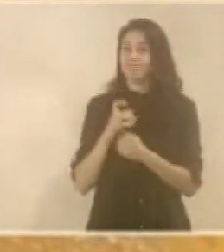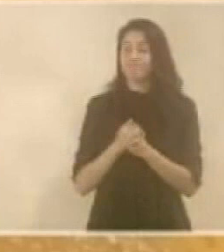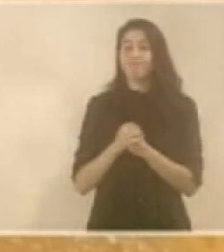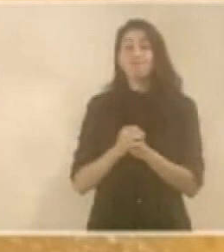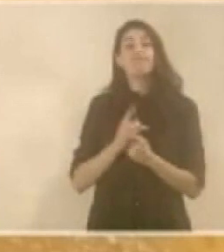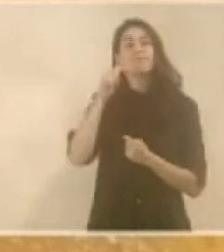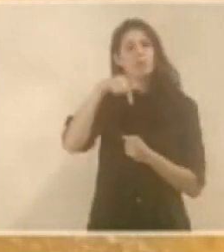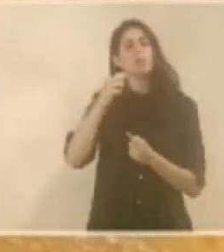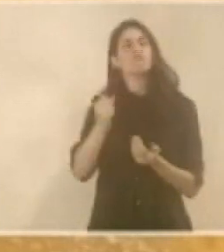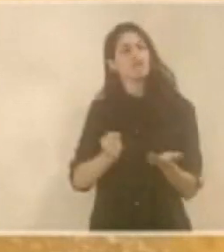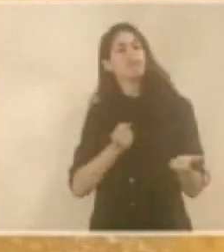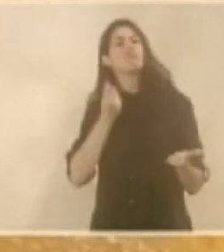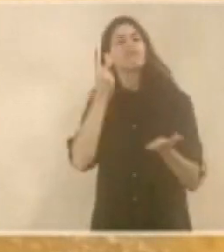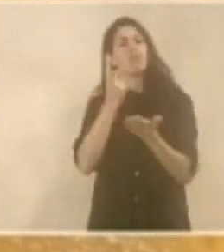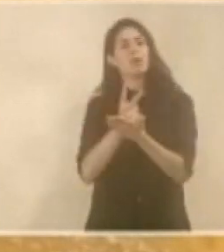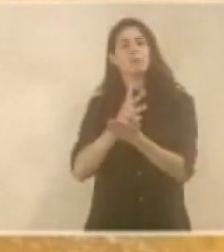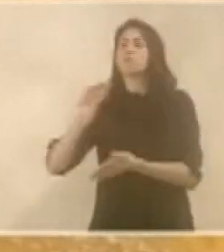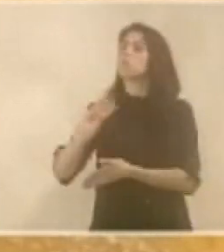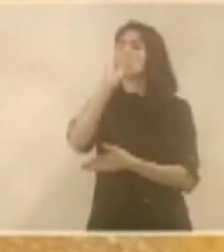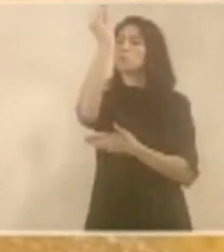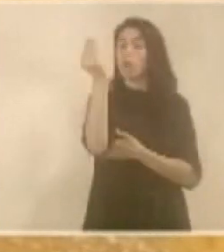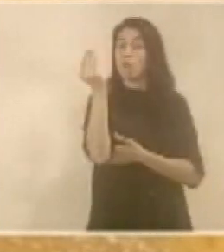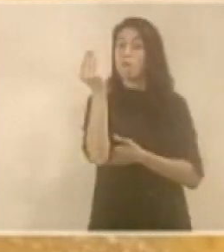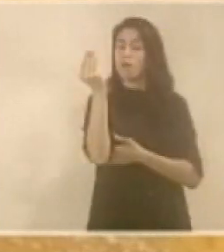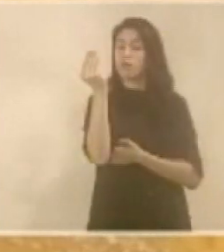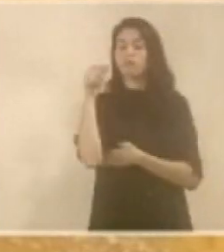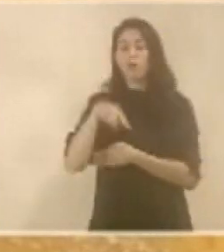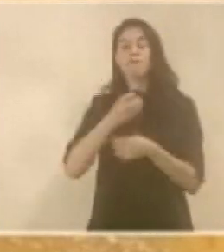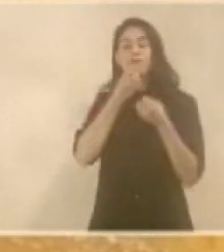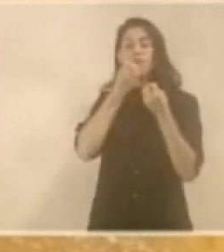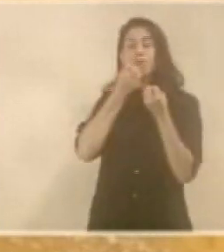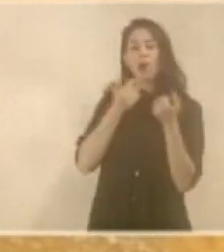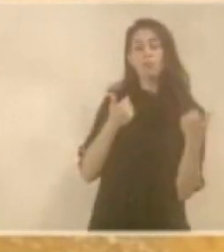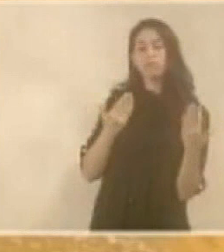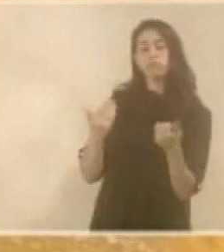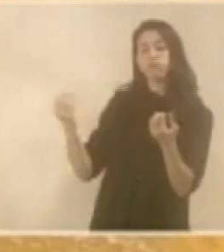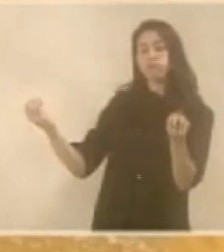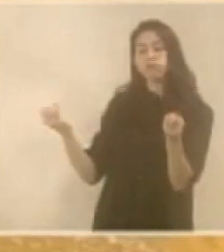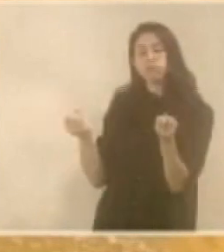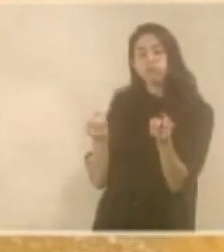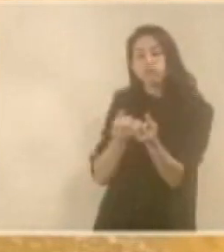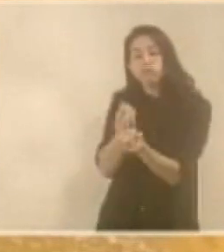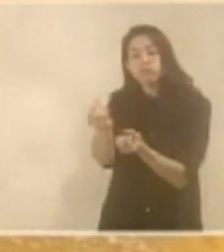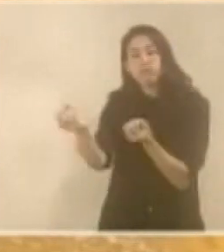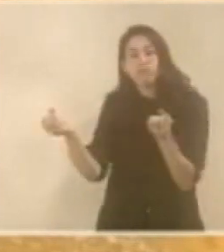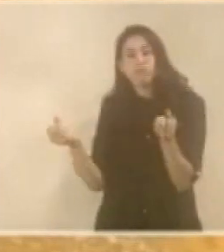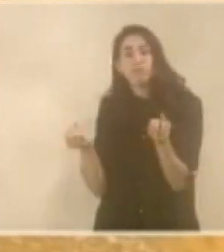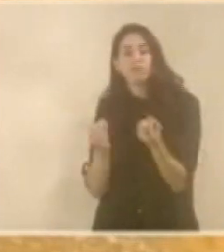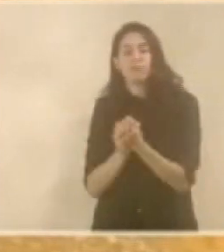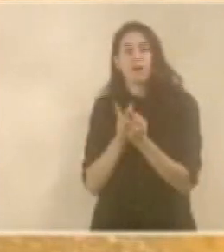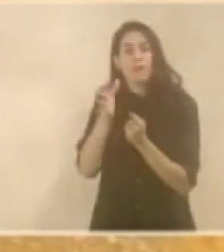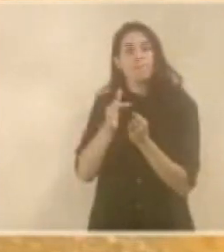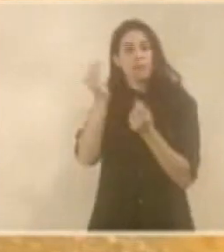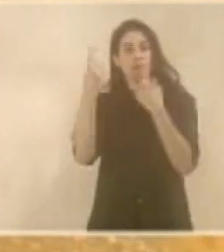himnos precentivos y sobre el que se depositará una ofrenda floral que simboliza el reconocimiento de todos los almerienses sin distinción a los